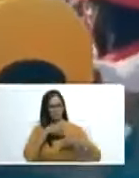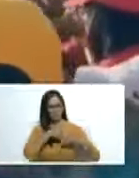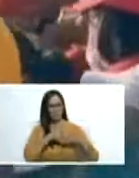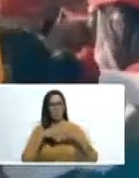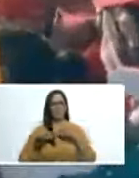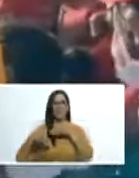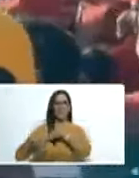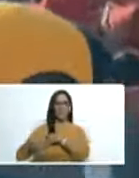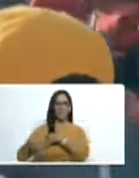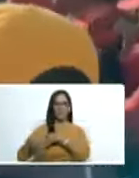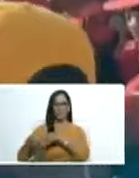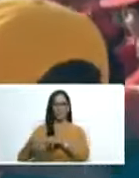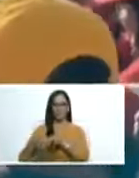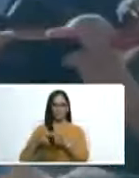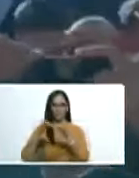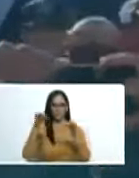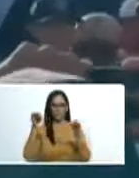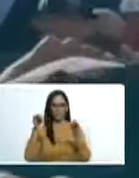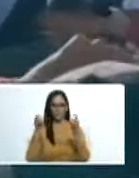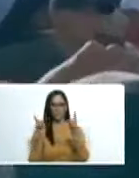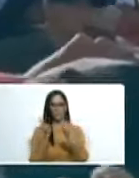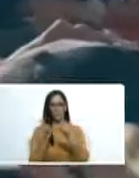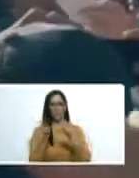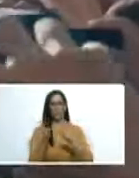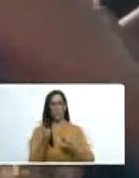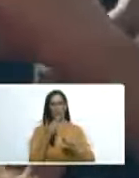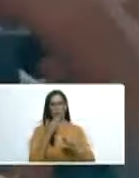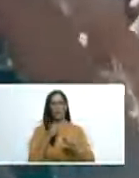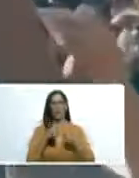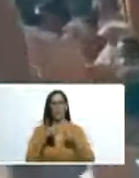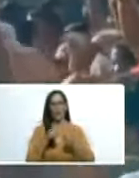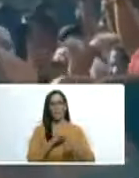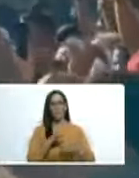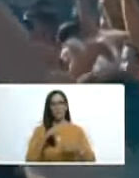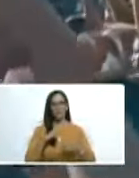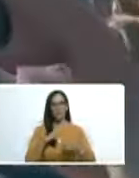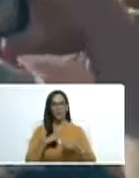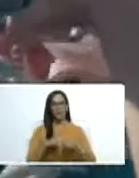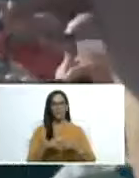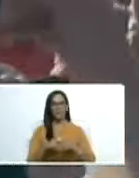pequeña, vamos a ver. Esta sí debe ser algo más individual, más personal.